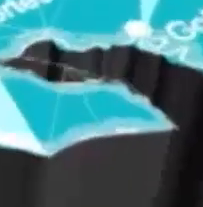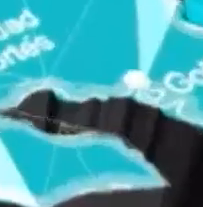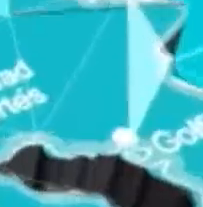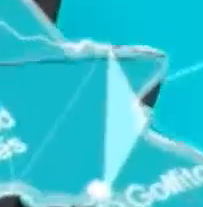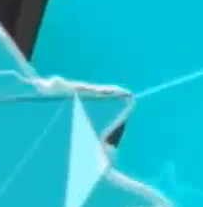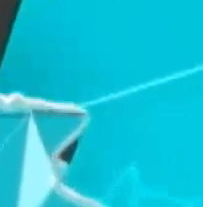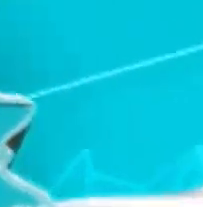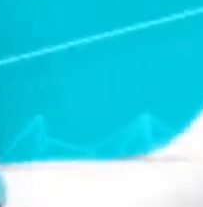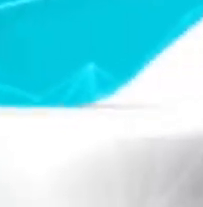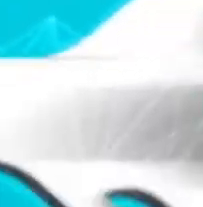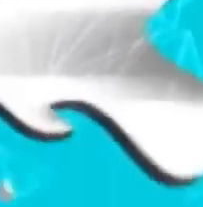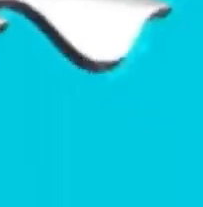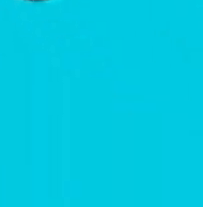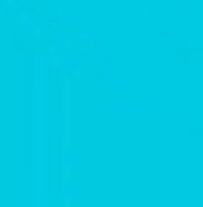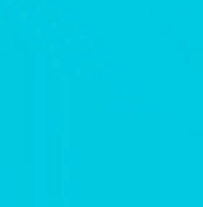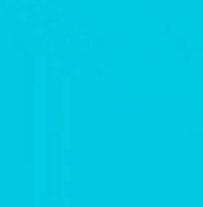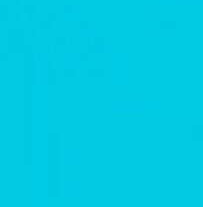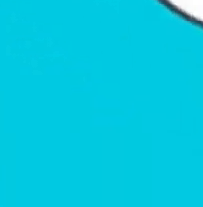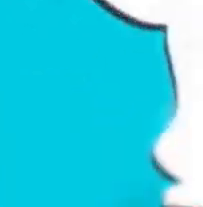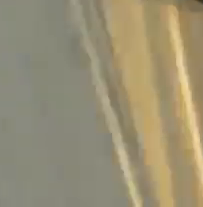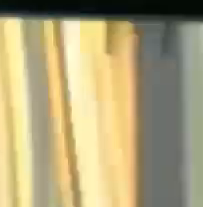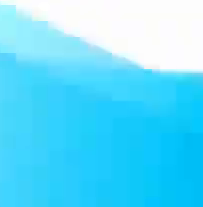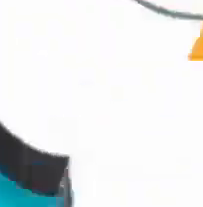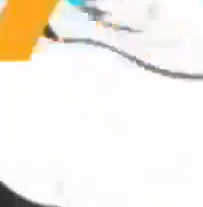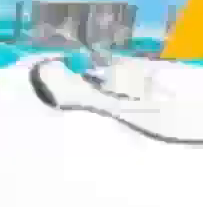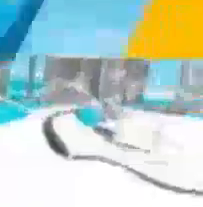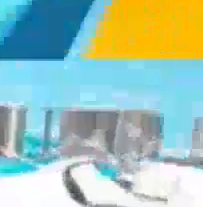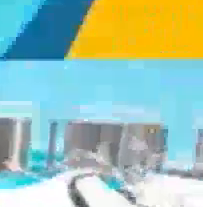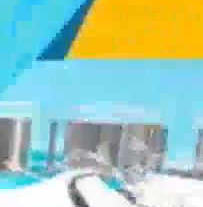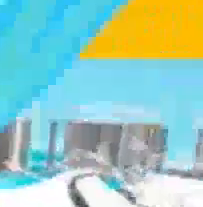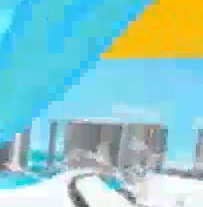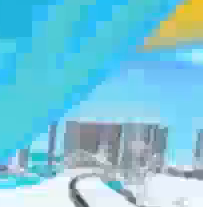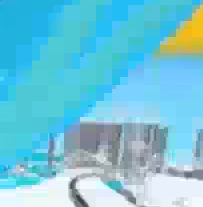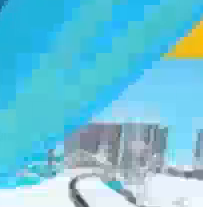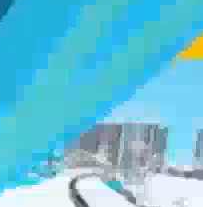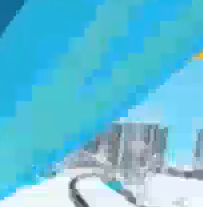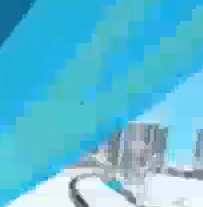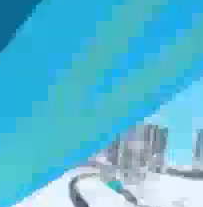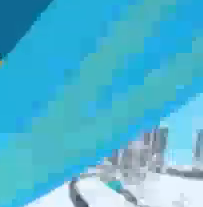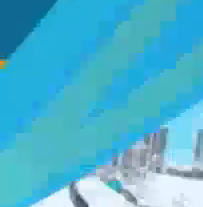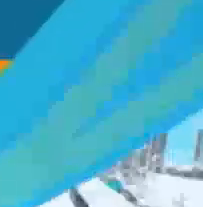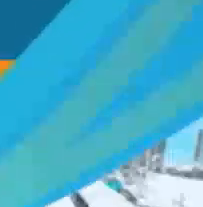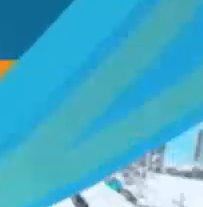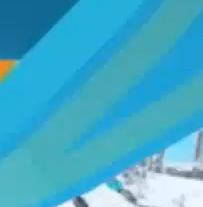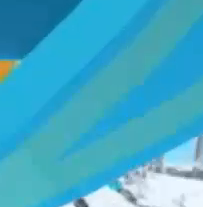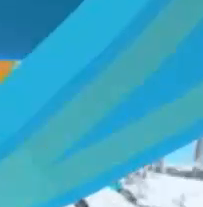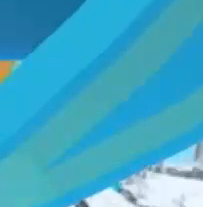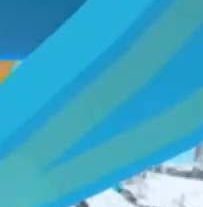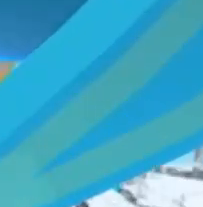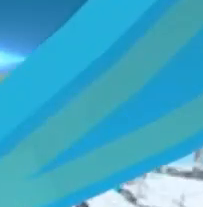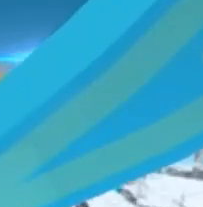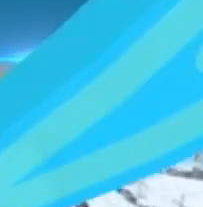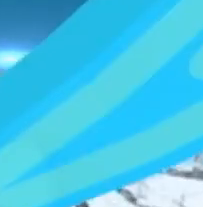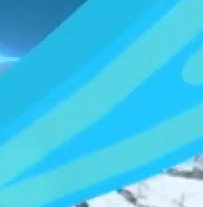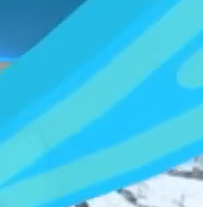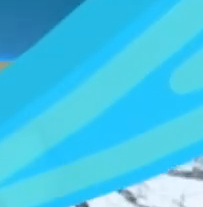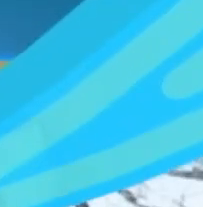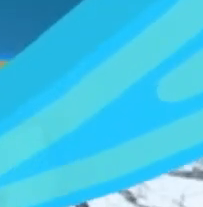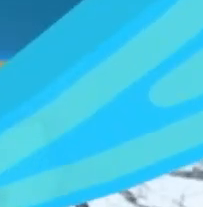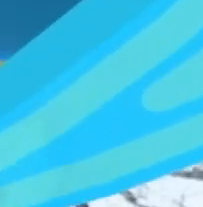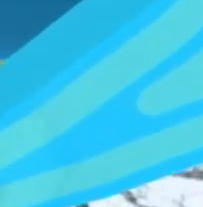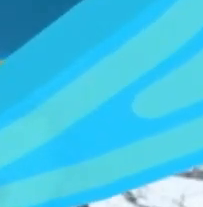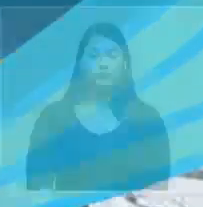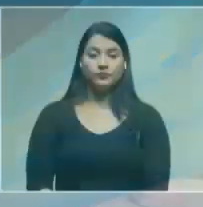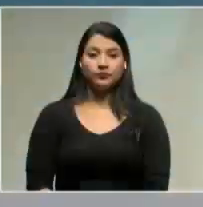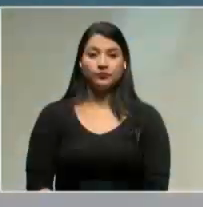La sección de cámaras viales es presentada por CONAVI, conservando, mejorando y construyendo la red vial nacional.